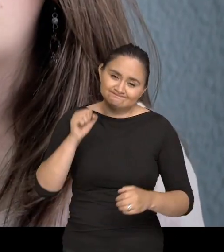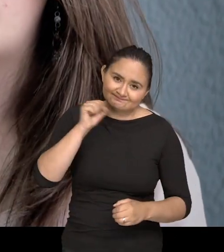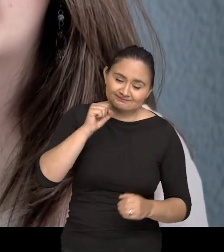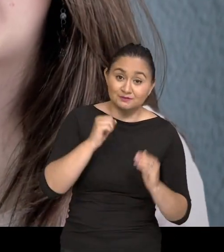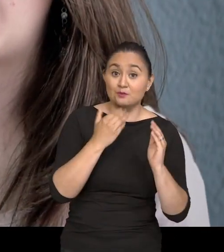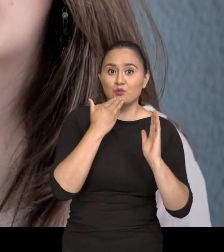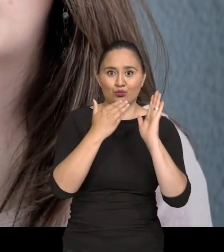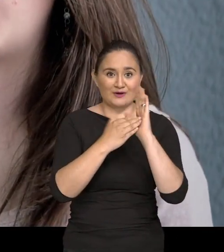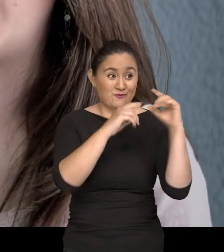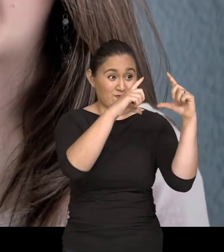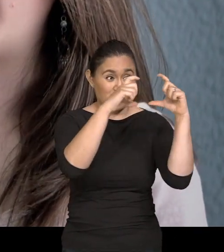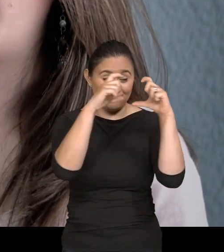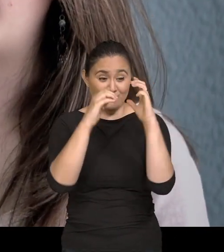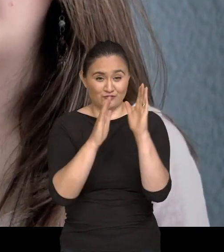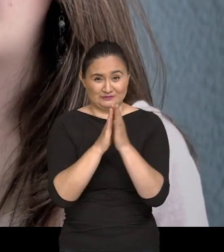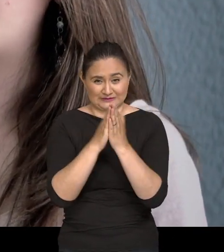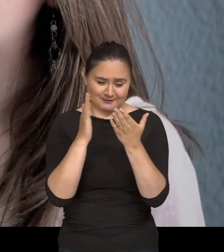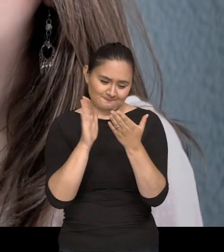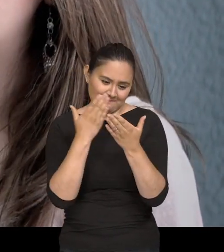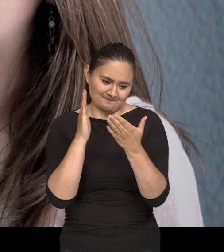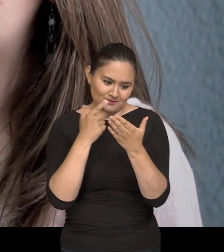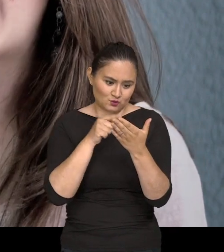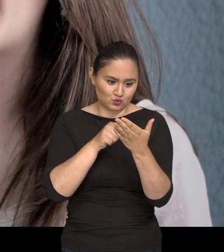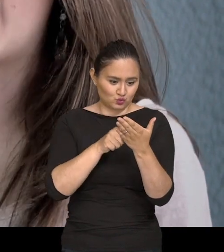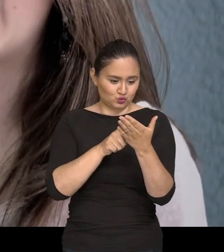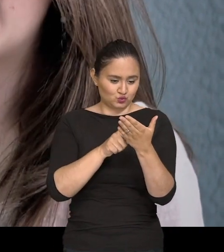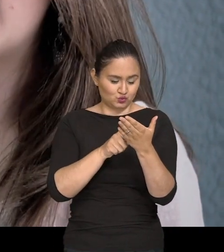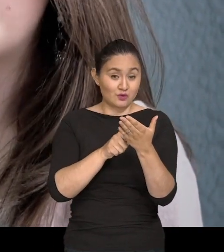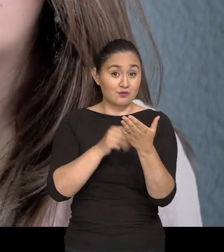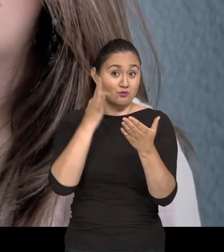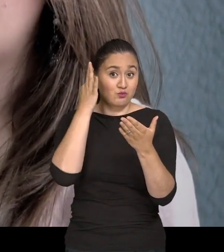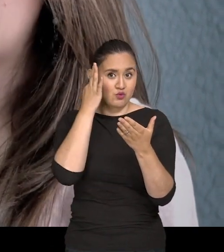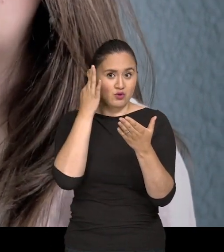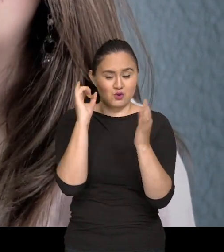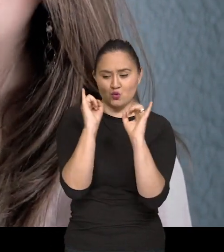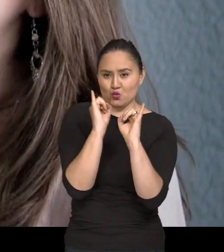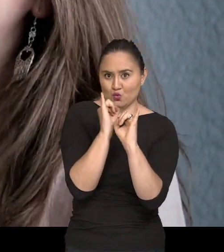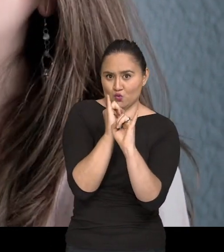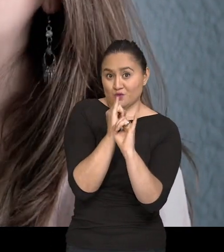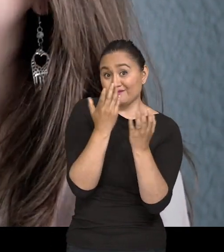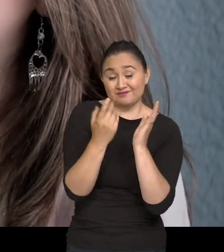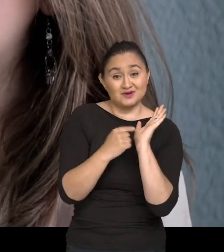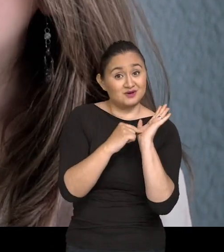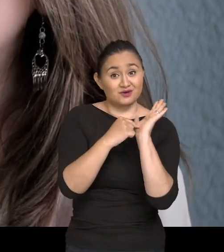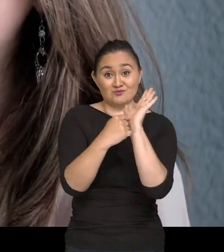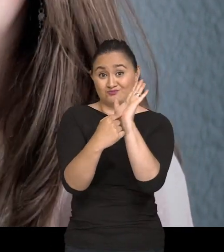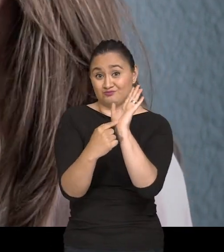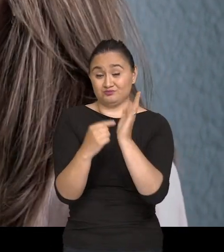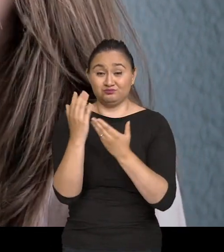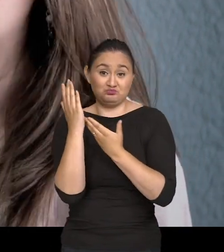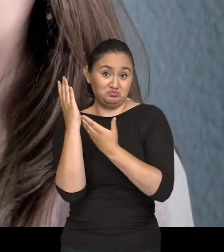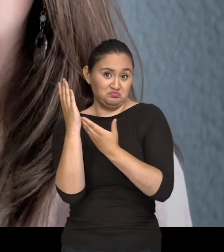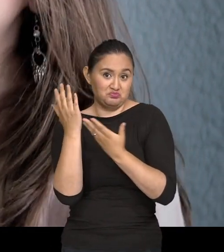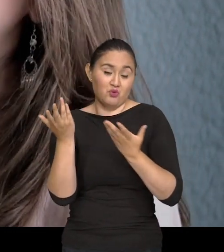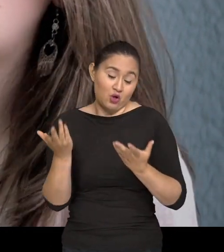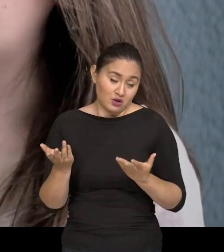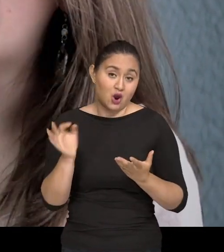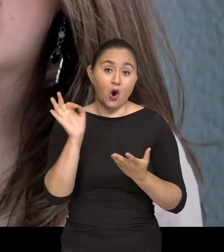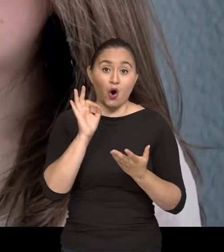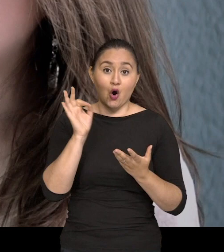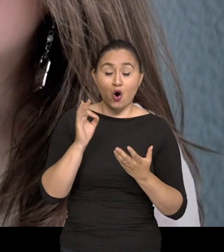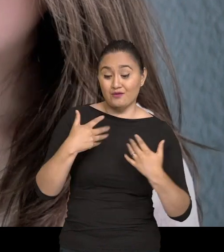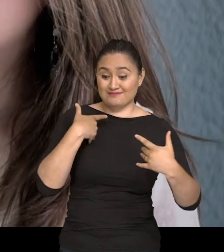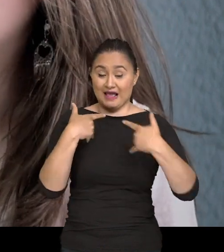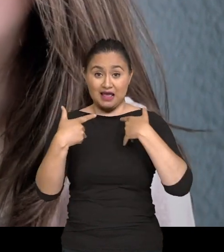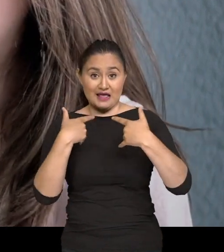imagen que ponen así de una chica que tiene que ser delgada porque si salen los los modelos las actrices son